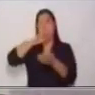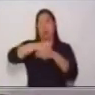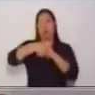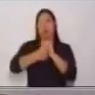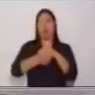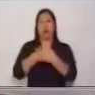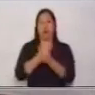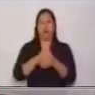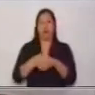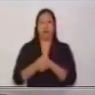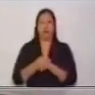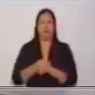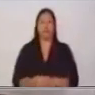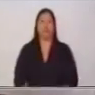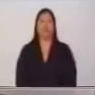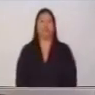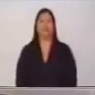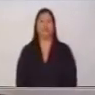antibacterial.